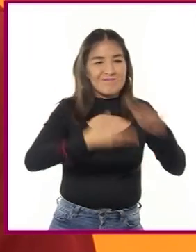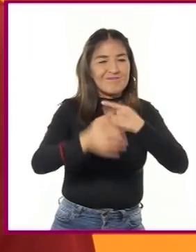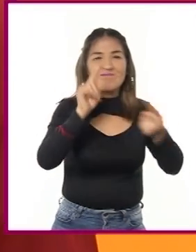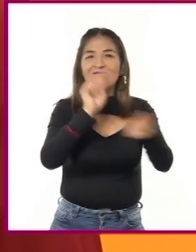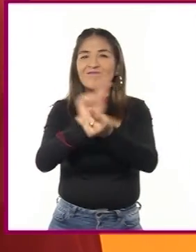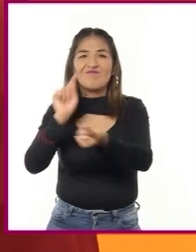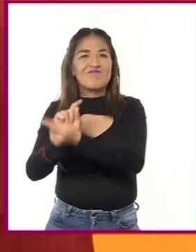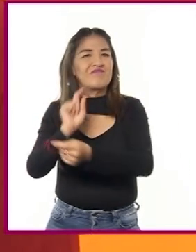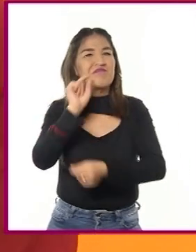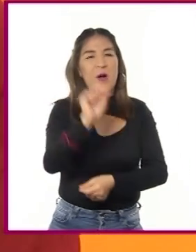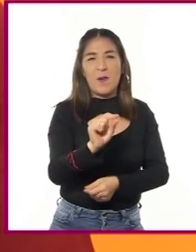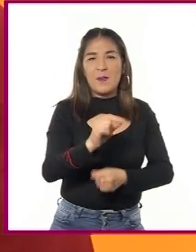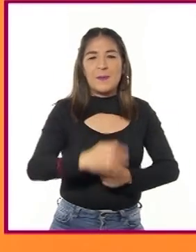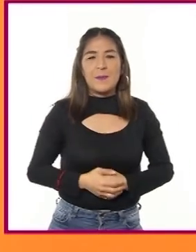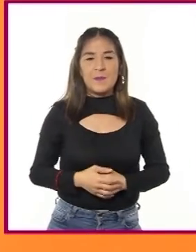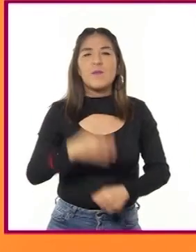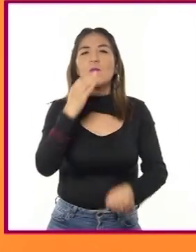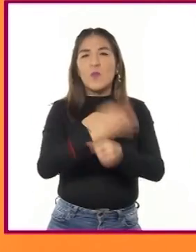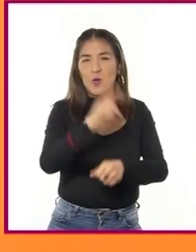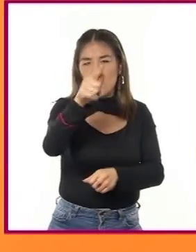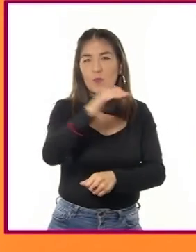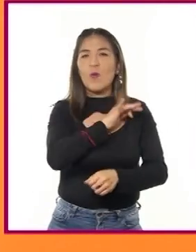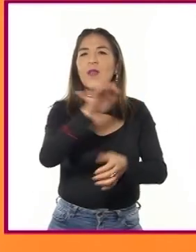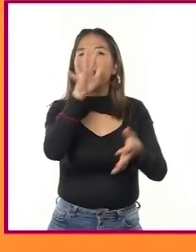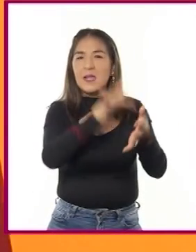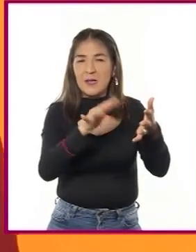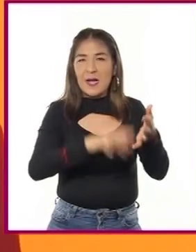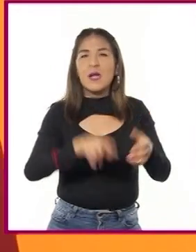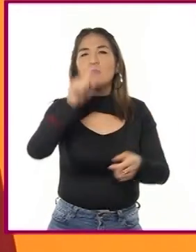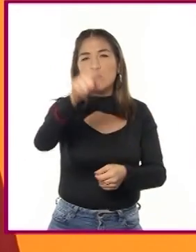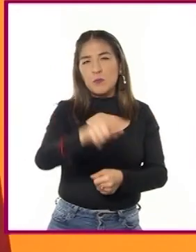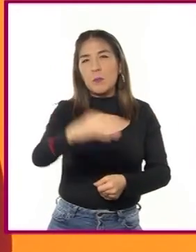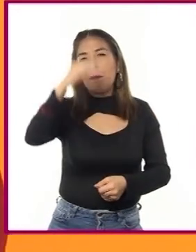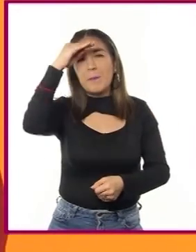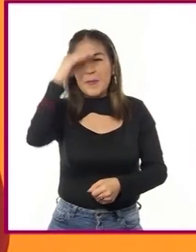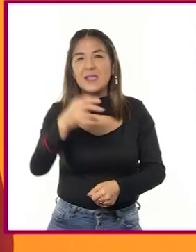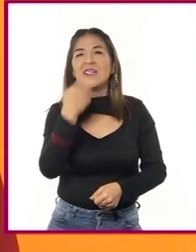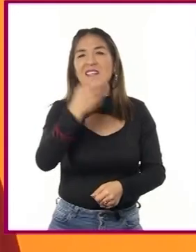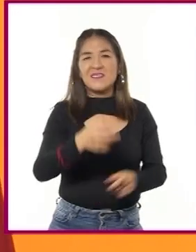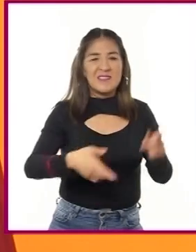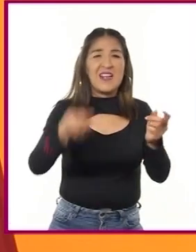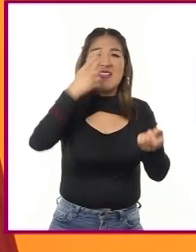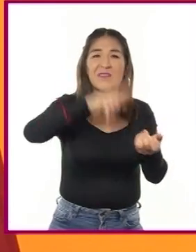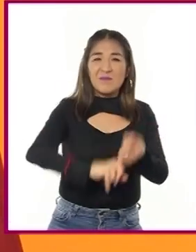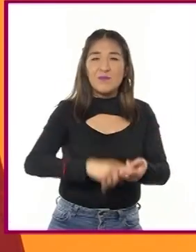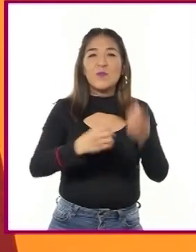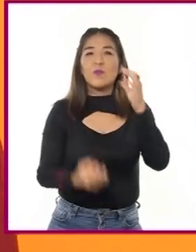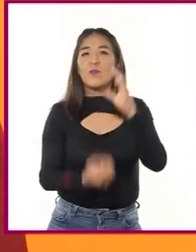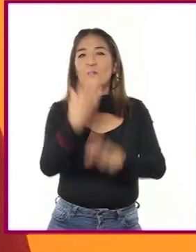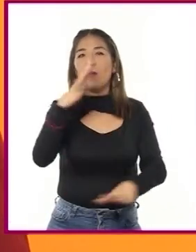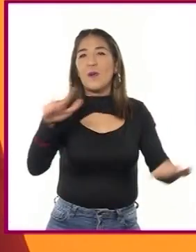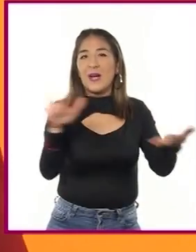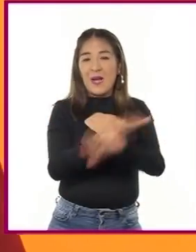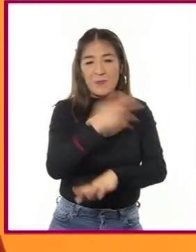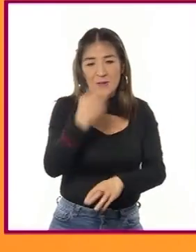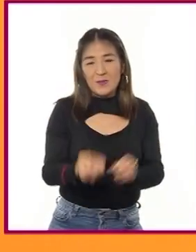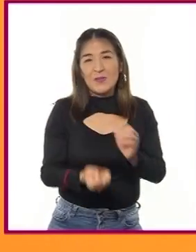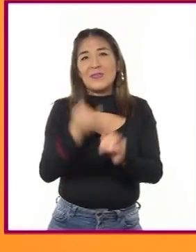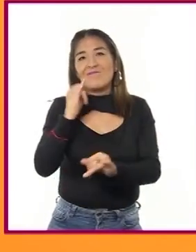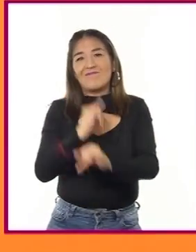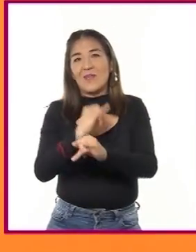interactuar. Les invitamos a leer esta novela y a pensar en todo lo que nos enfrentamos cuando navegamos en